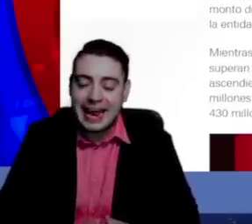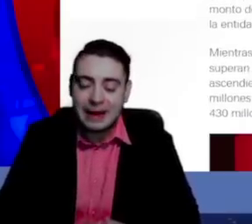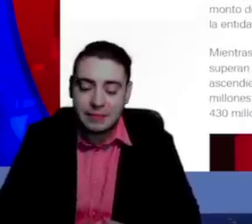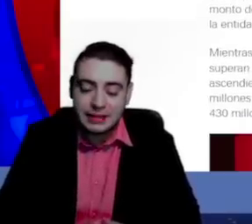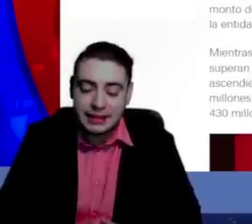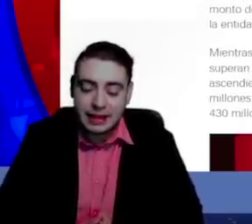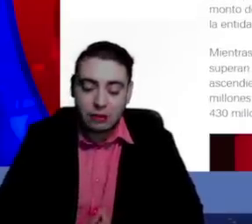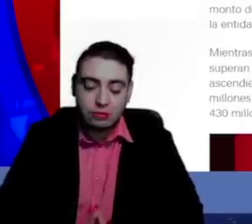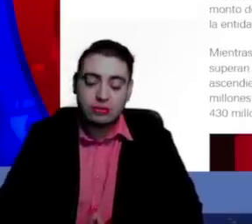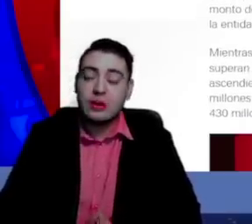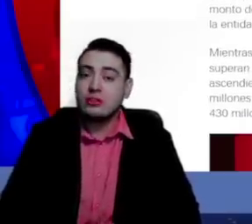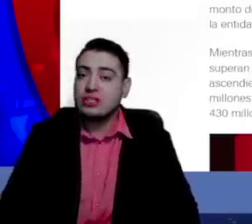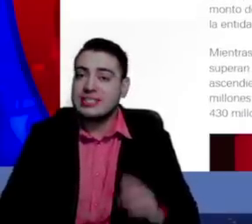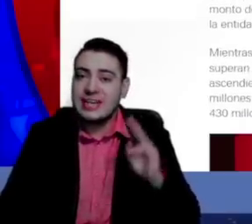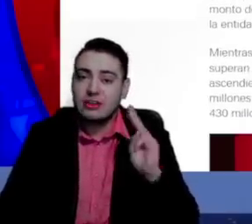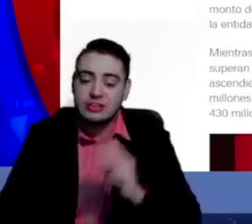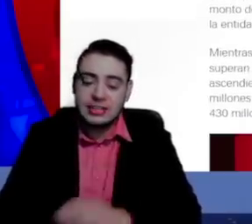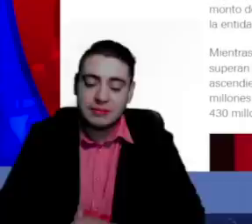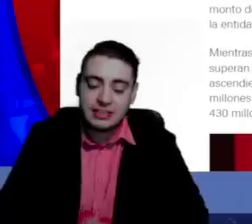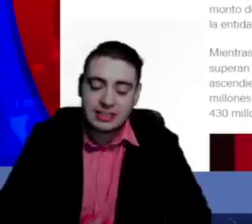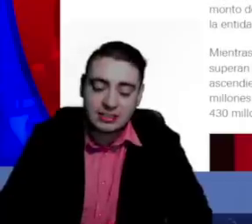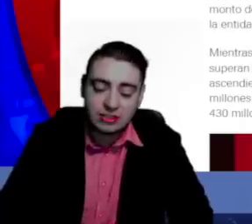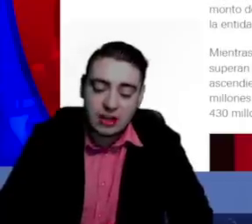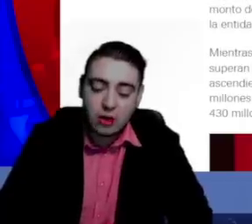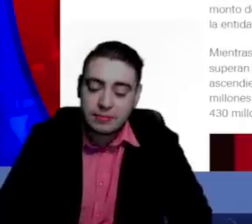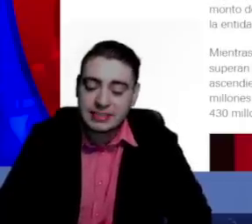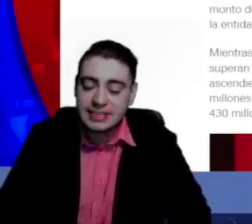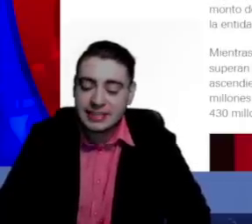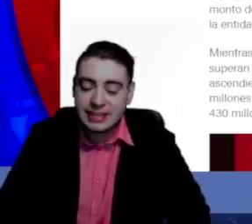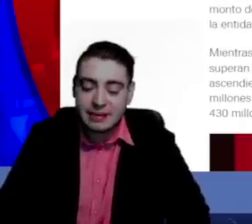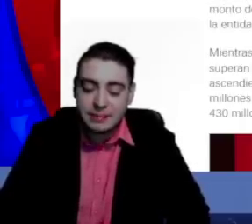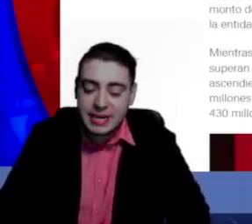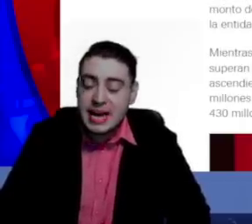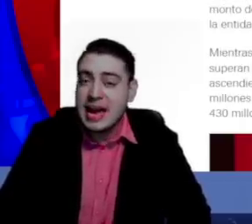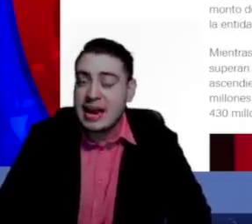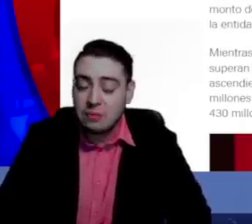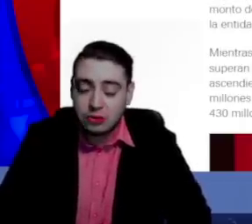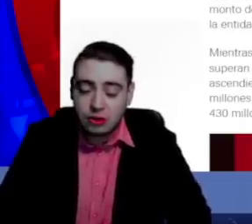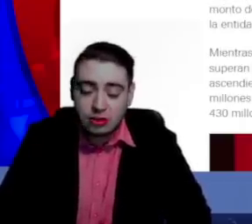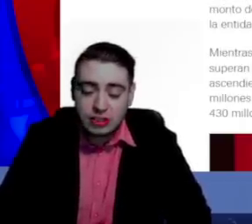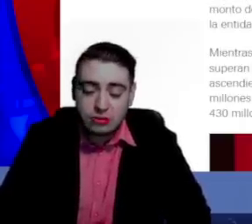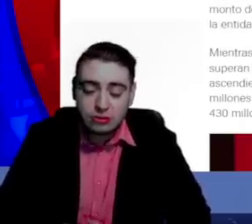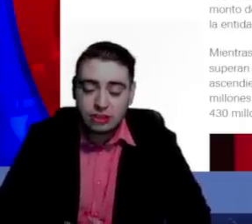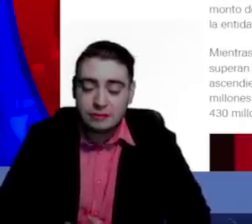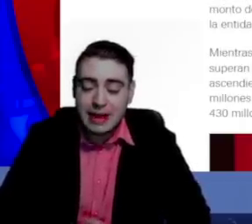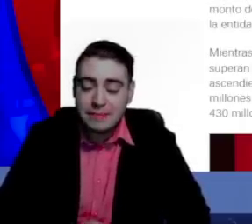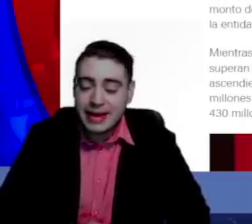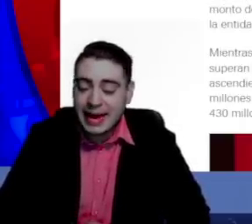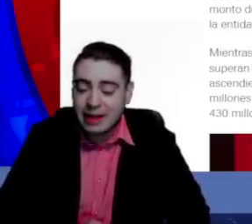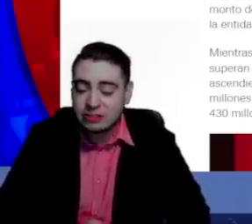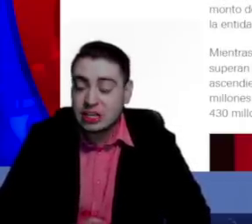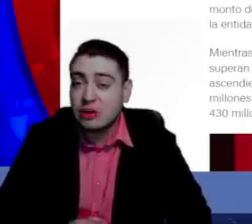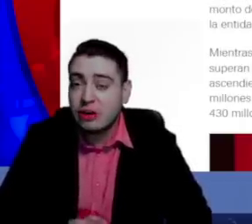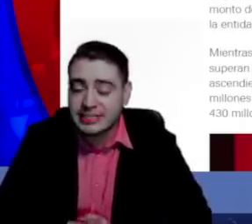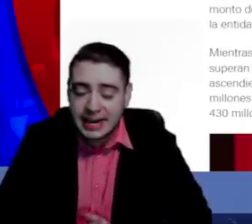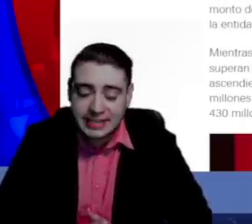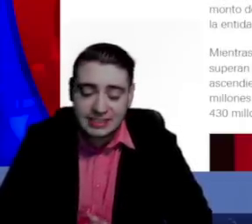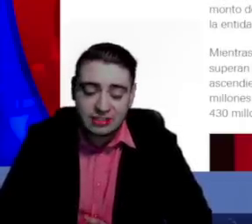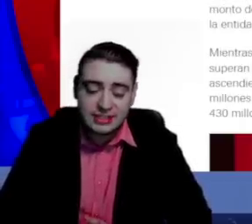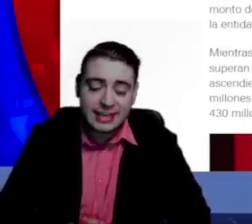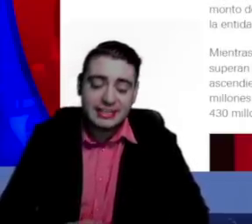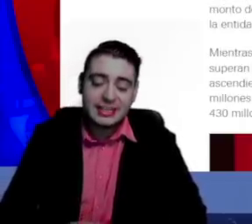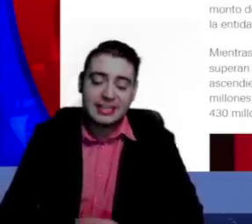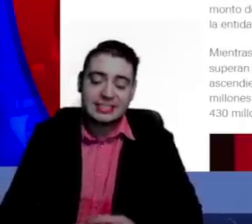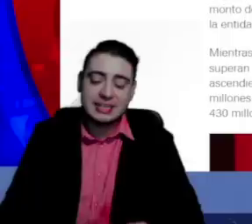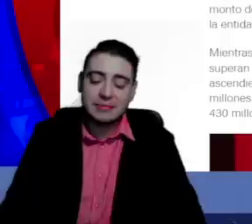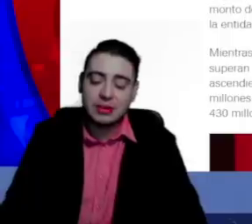muestran claramente que justo en los 3 años de administración del hoy presidente del PRI, el monto de los recursos mal manejados y no